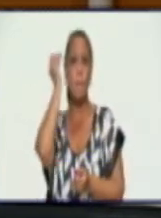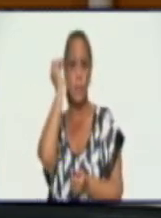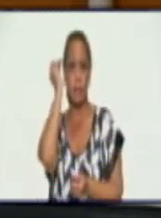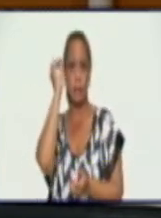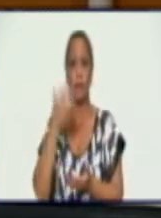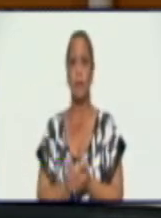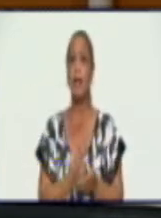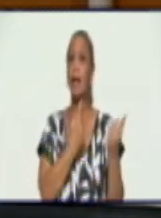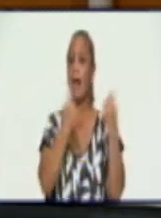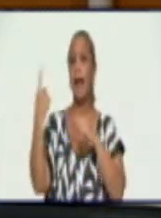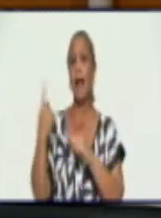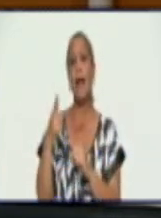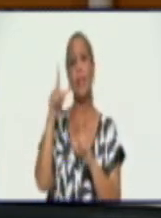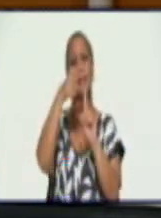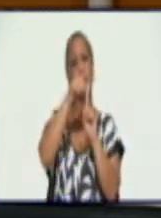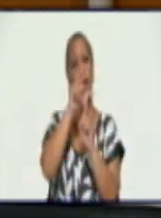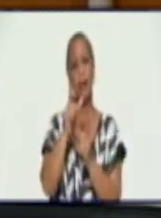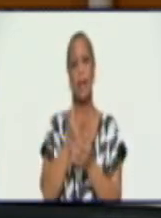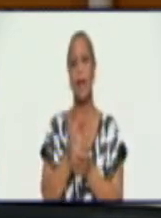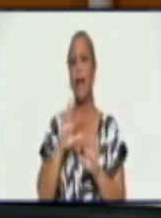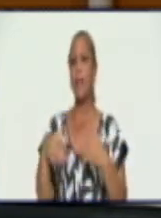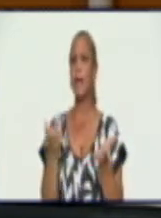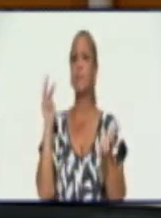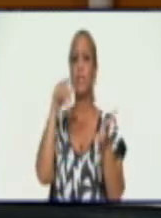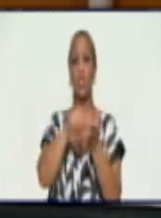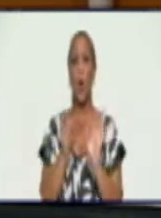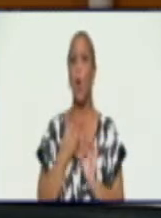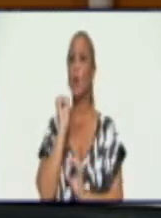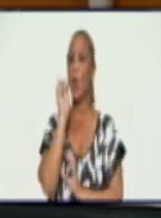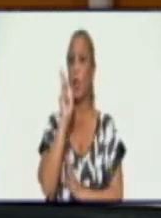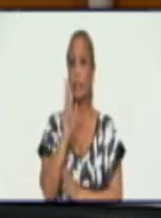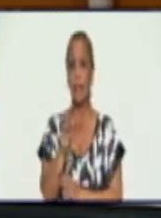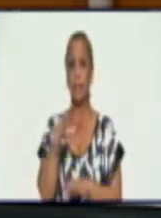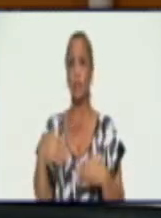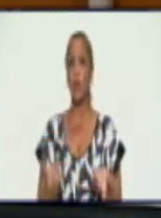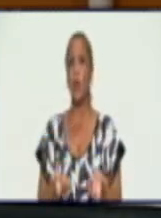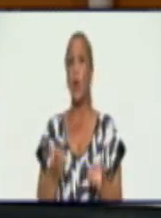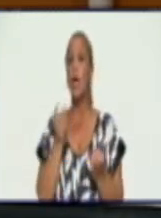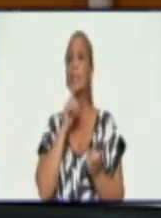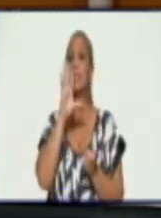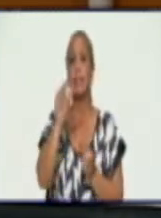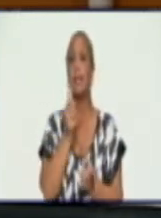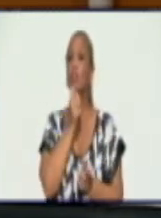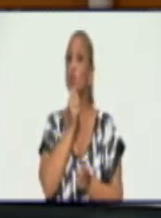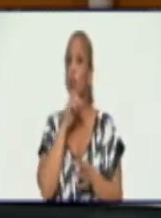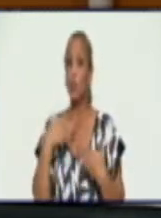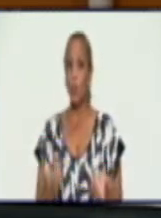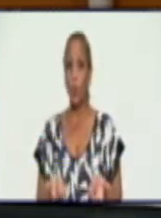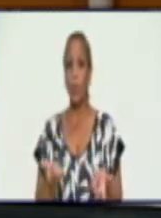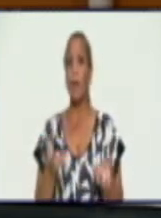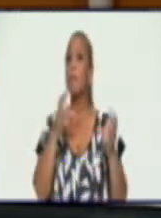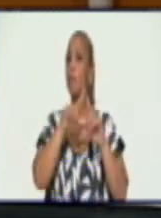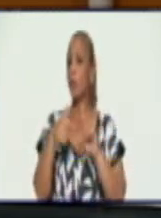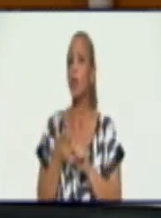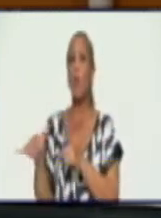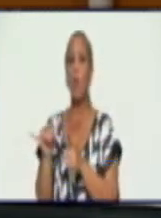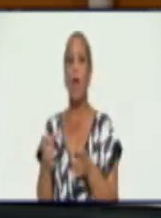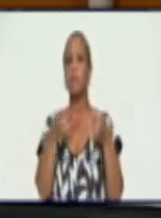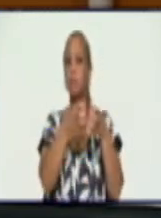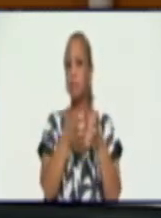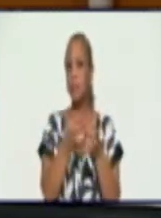a cada tarea cada misión hoy estamos orientando lo está haciendo con las dudas también se pueden canalizar a través de los grupos temporales municipales